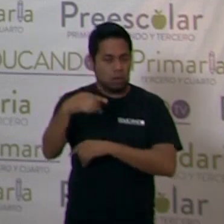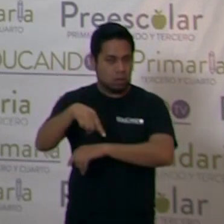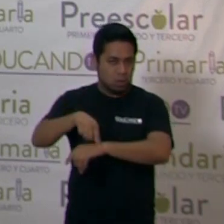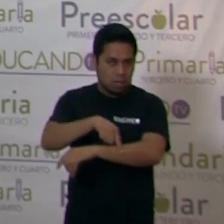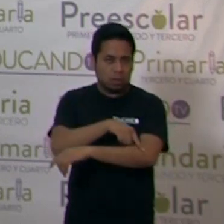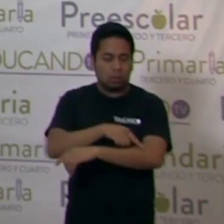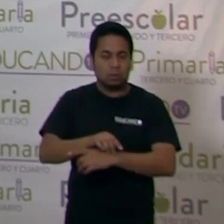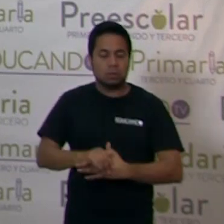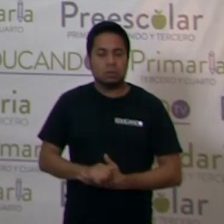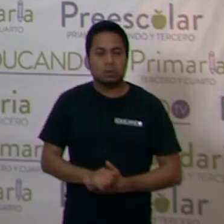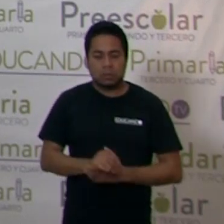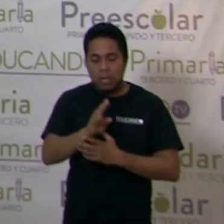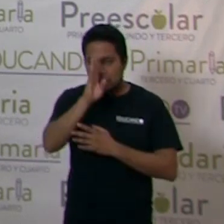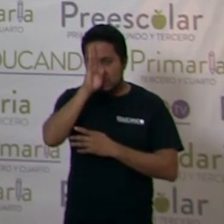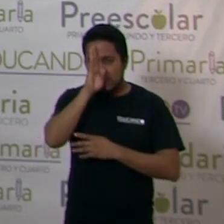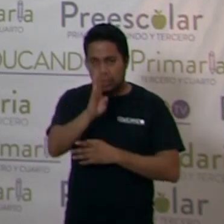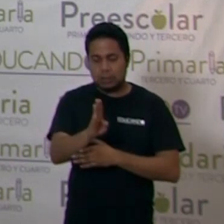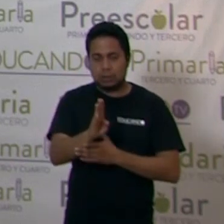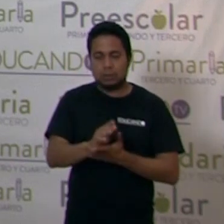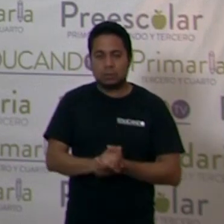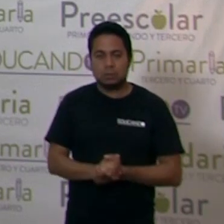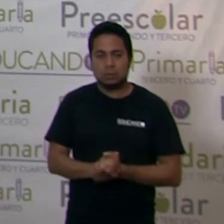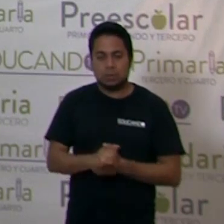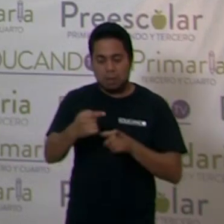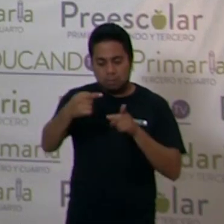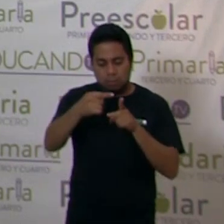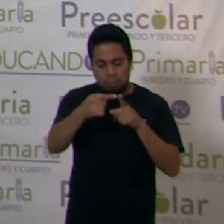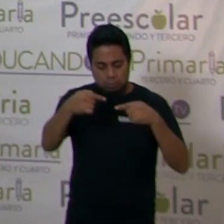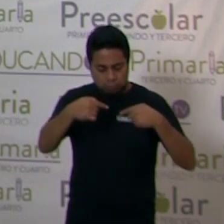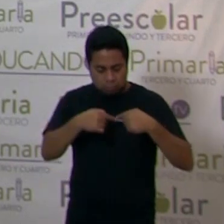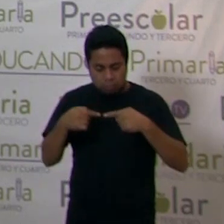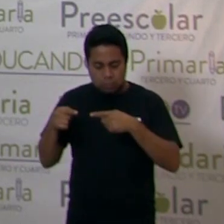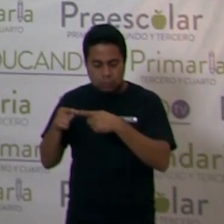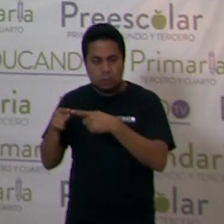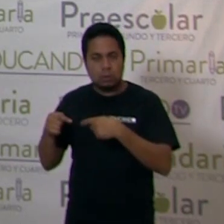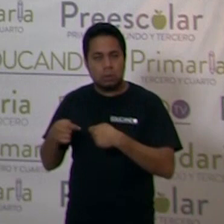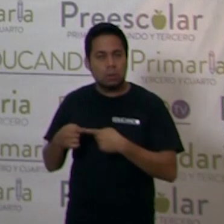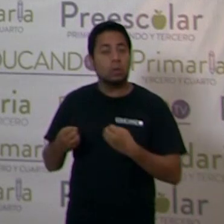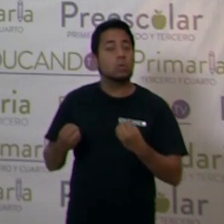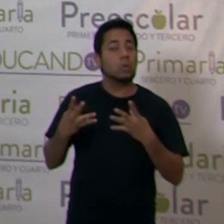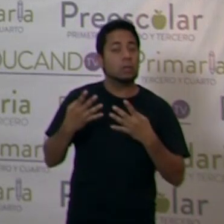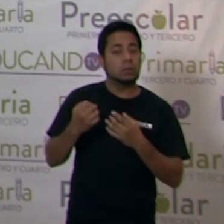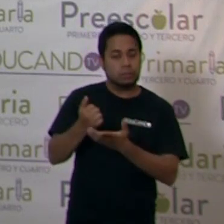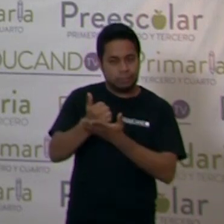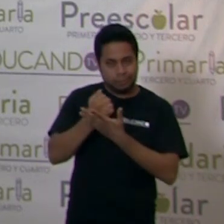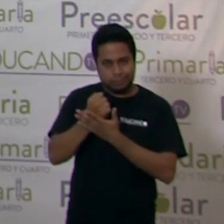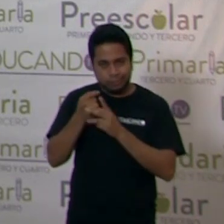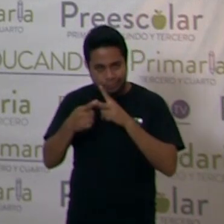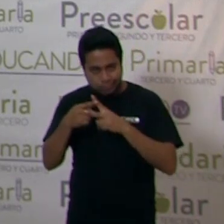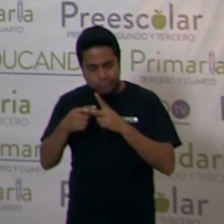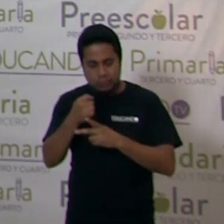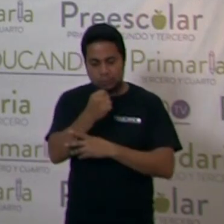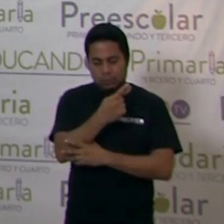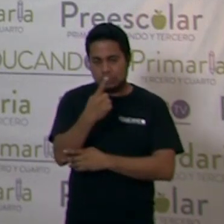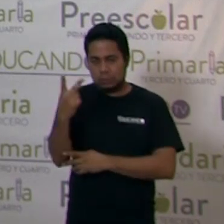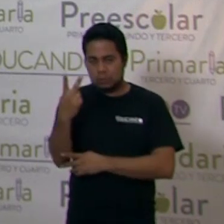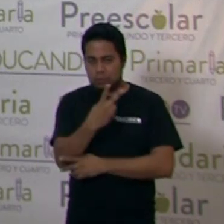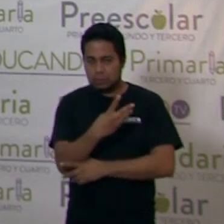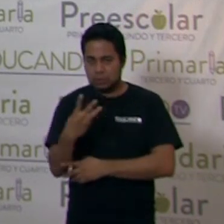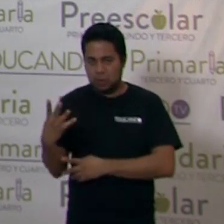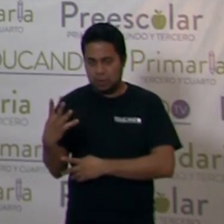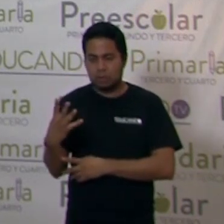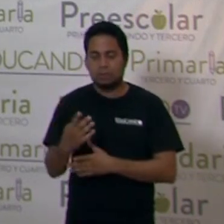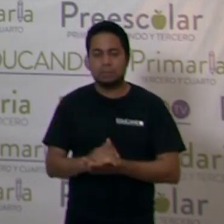lados rectos y Cuántos vértices contemos 1 dos 3 cu